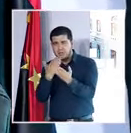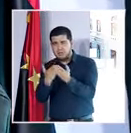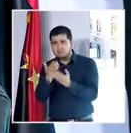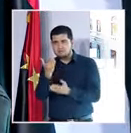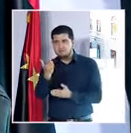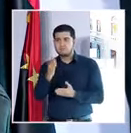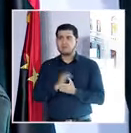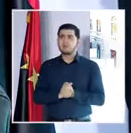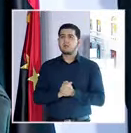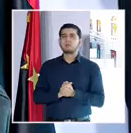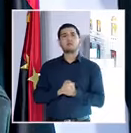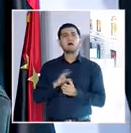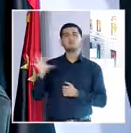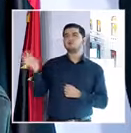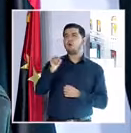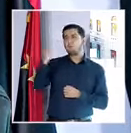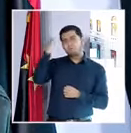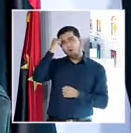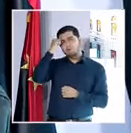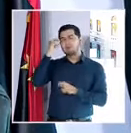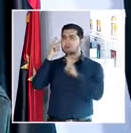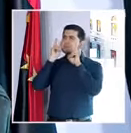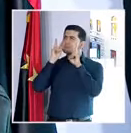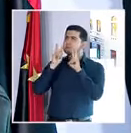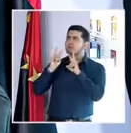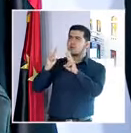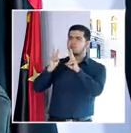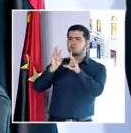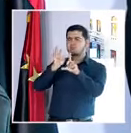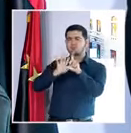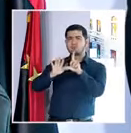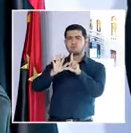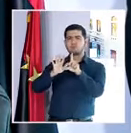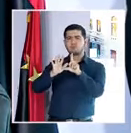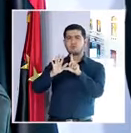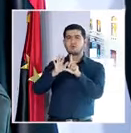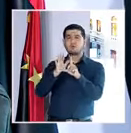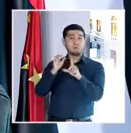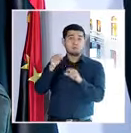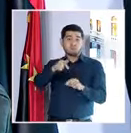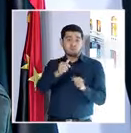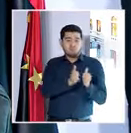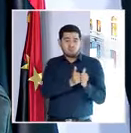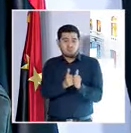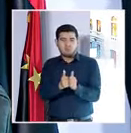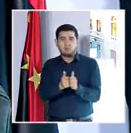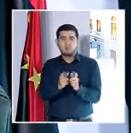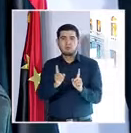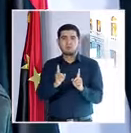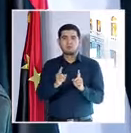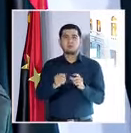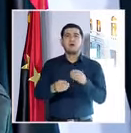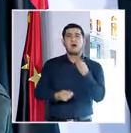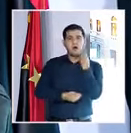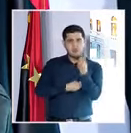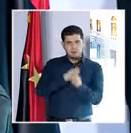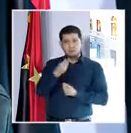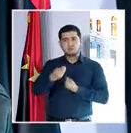Y a todos los docentes que hoy no nos están acompañando porque están haciendo un justo reclamo,